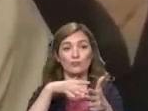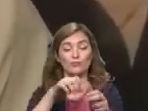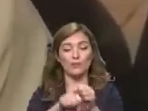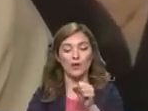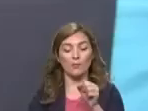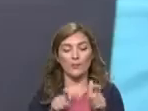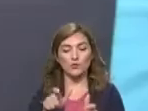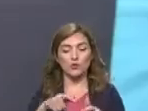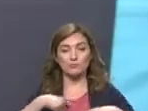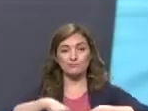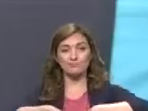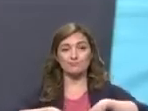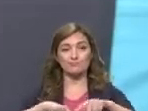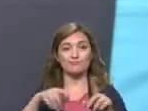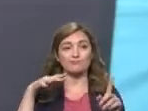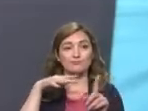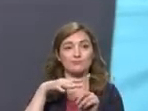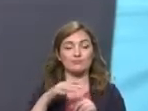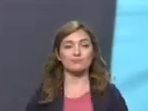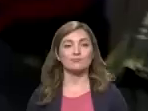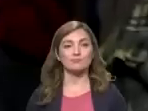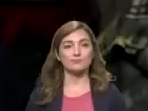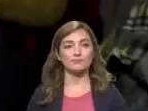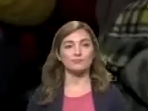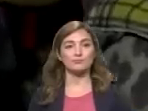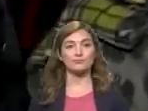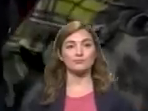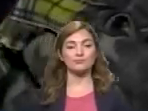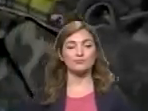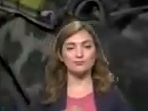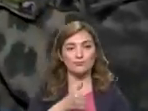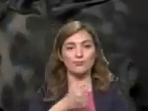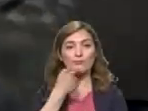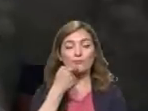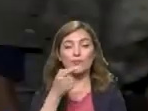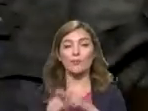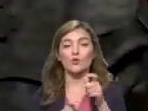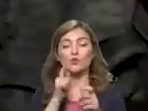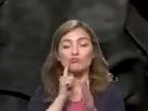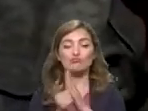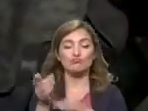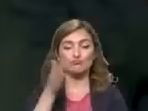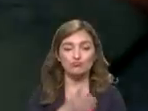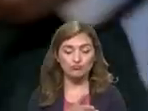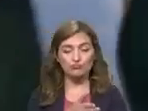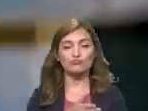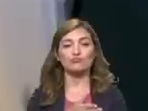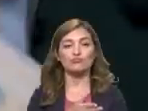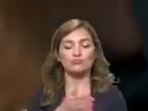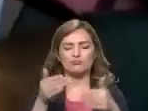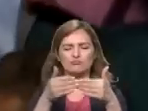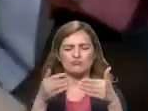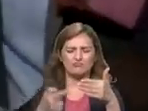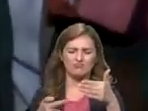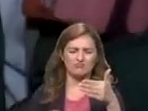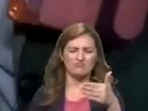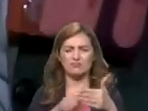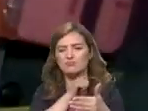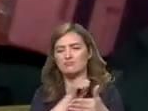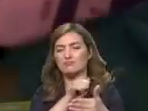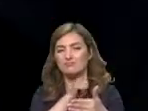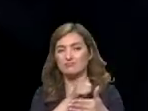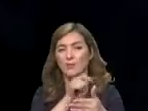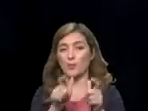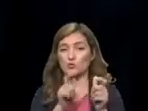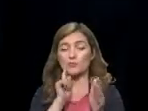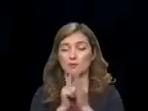circulaban por el lugar. Según las autoridades, estas personas aquí, quienes ya la ciudadanía había denunciado por el cometimiento de algunos delitos delincuenciales,